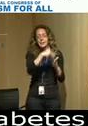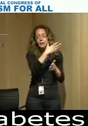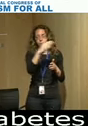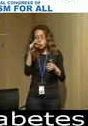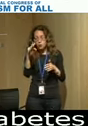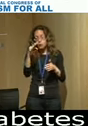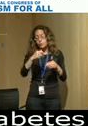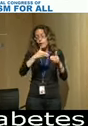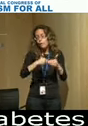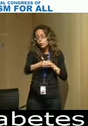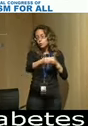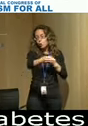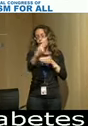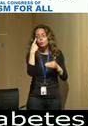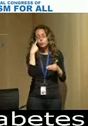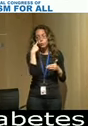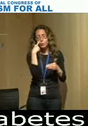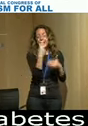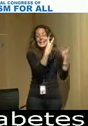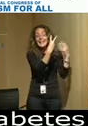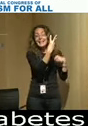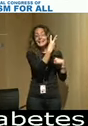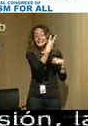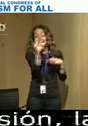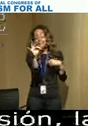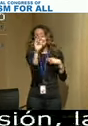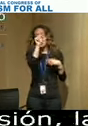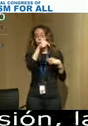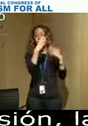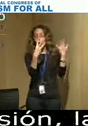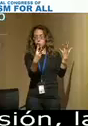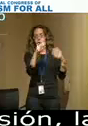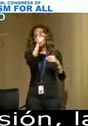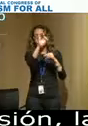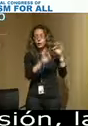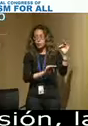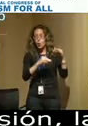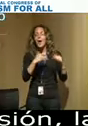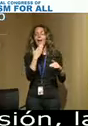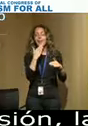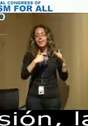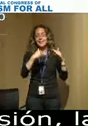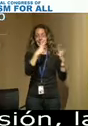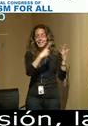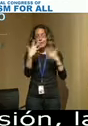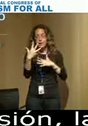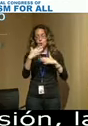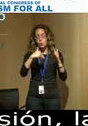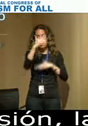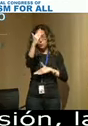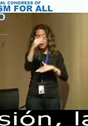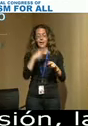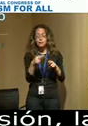han comentado ya en esta mesa, es que el 30,8% de la población tendrá más de 65 años. Las políticas sociales